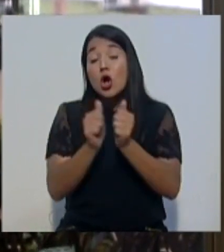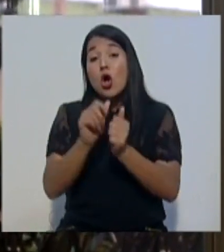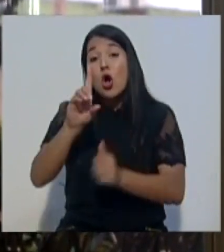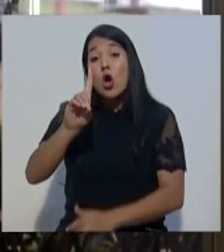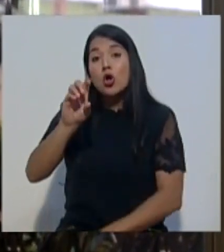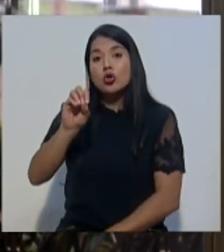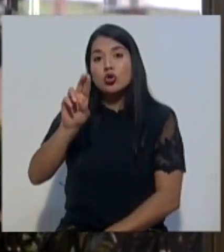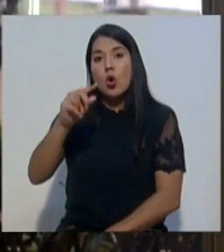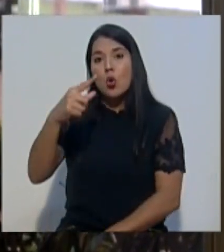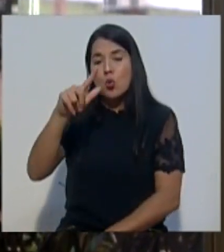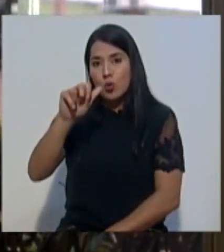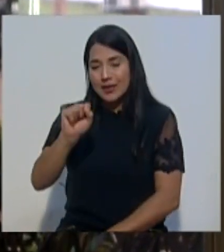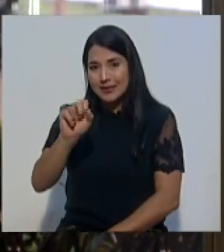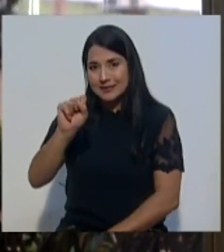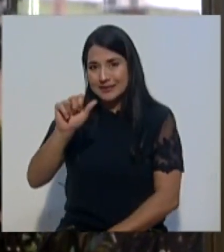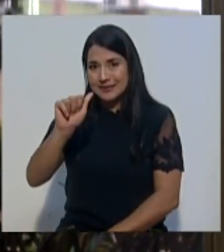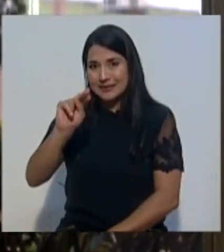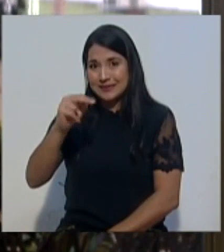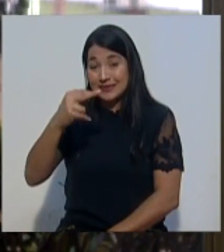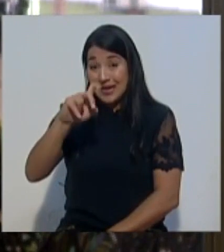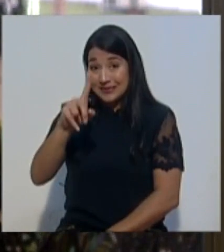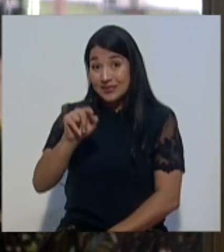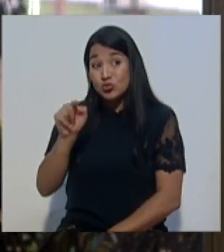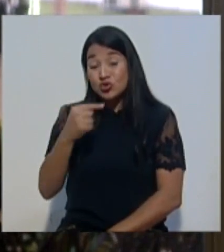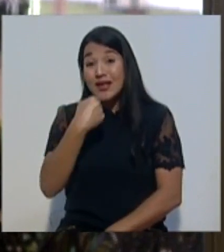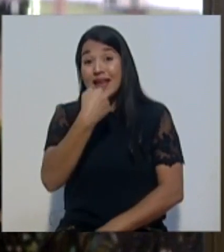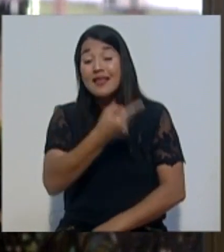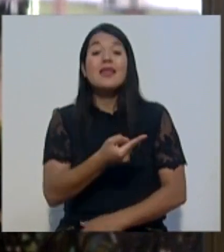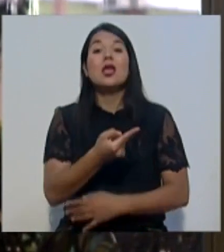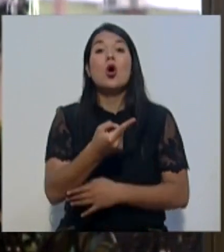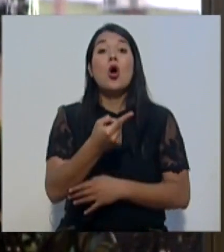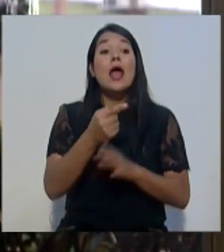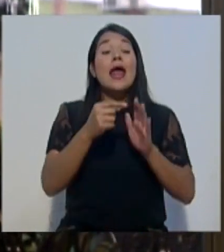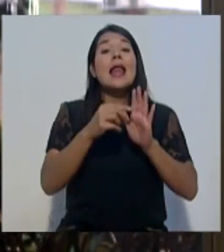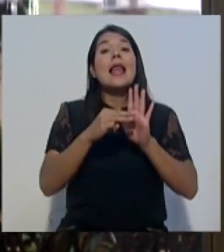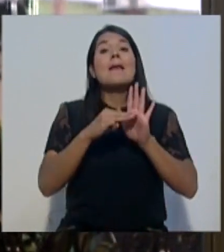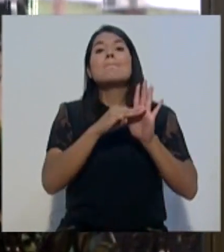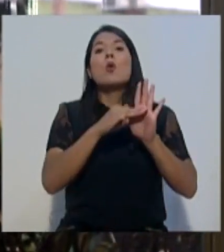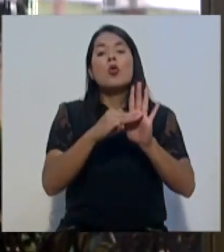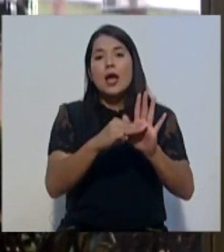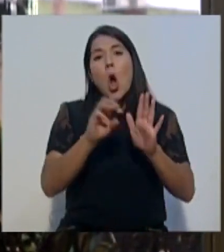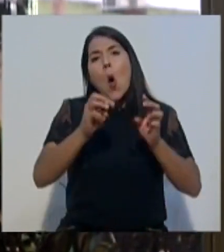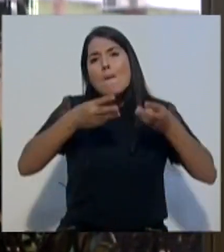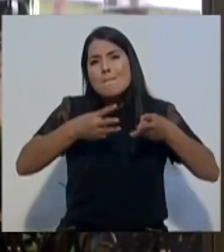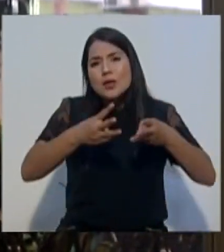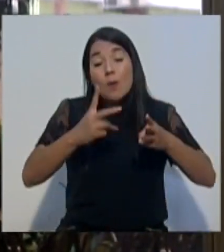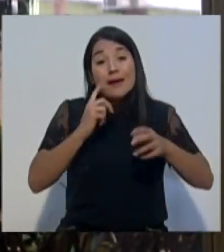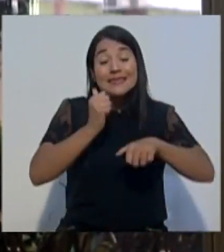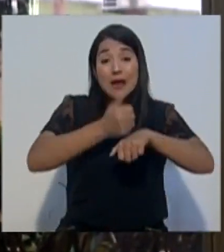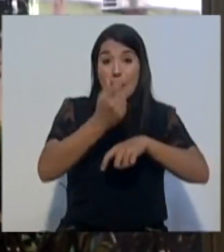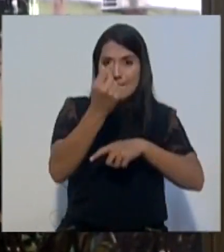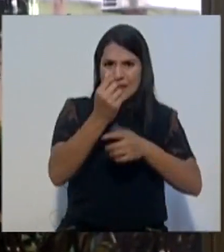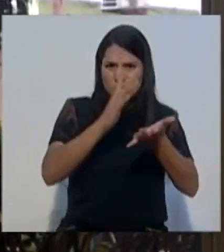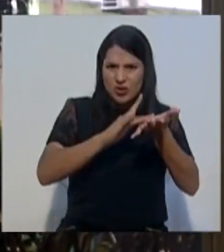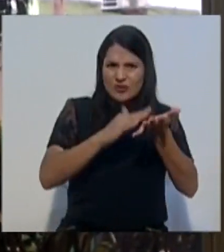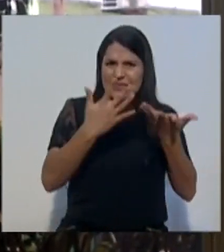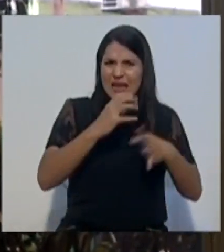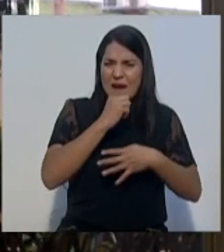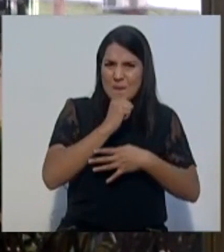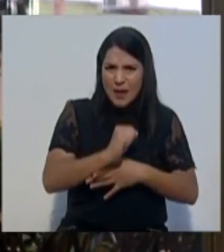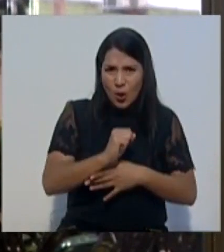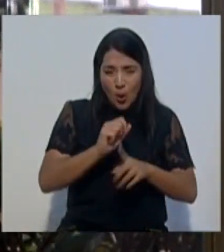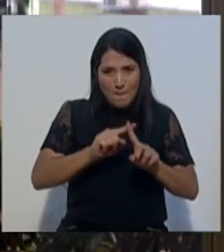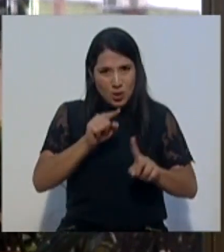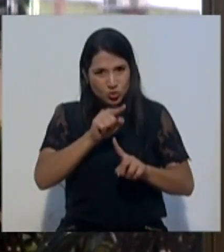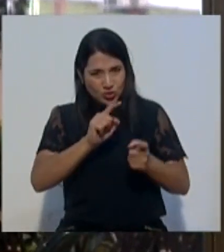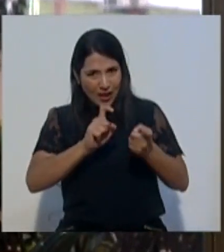comentó que el modelo de fijación del precio del arroz era obsoleto. ¿Usted cambió de opinión? ¿Qué causó este